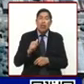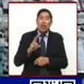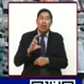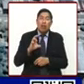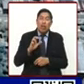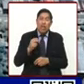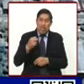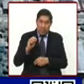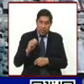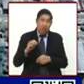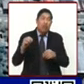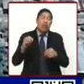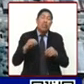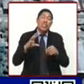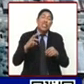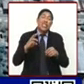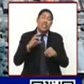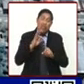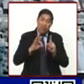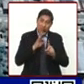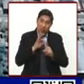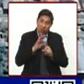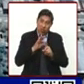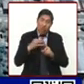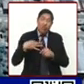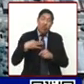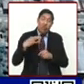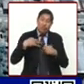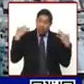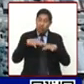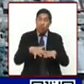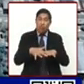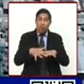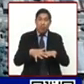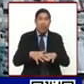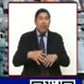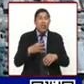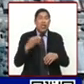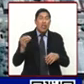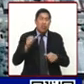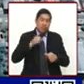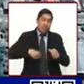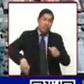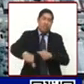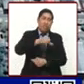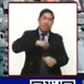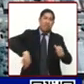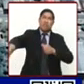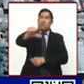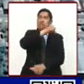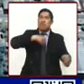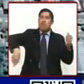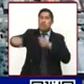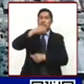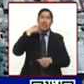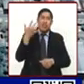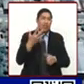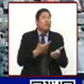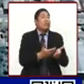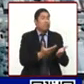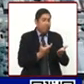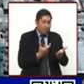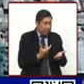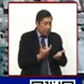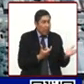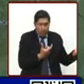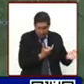tendrá lugar en la sede de las seis federaciones del Trópico de Cochabamba. El Coliseo tendrá 5 anillos de seguridad en los que se controlará